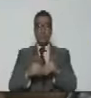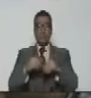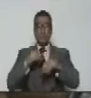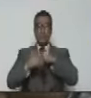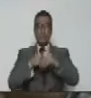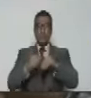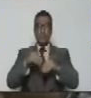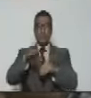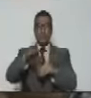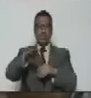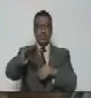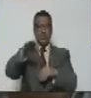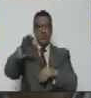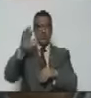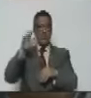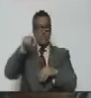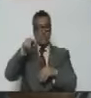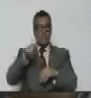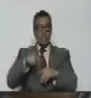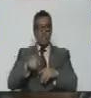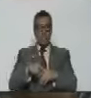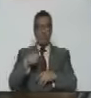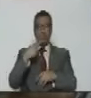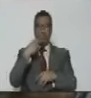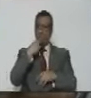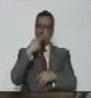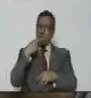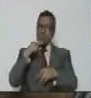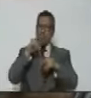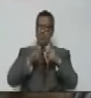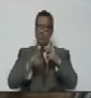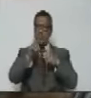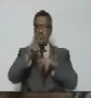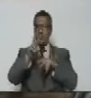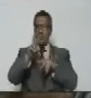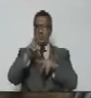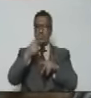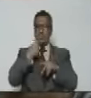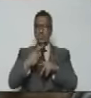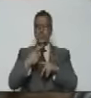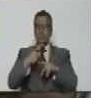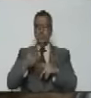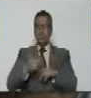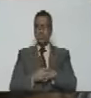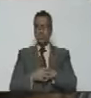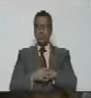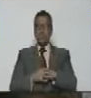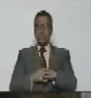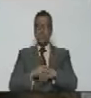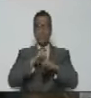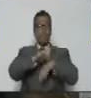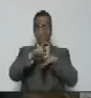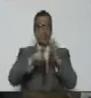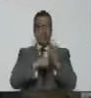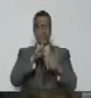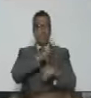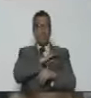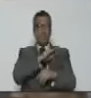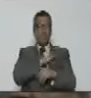establecieron compromisos, compromisos que debemos decir con absoluta propiedad